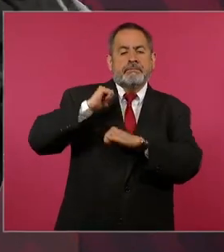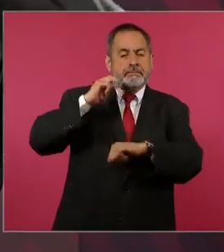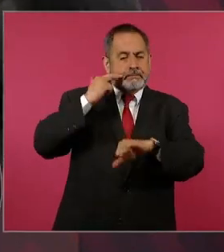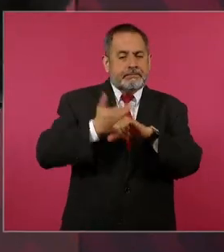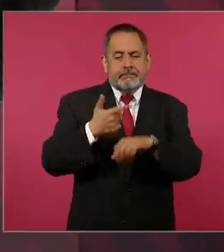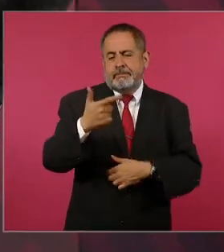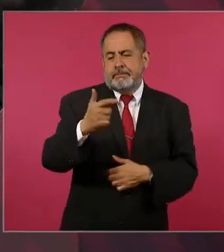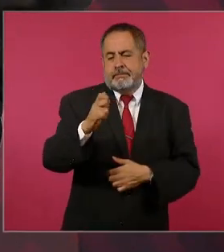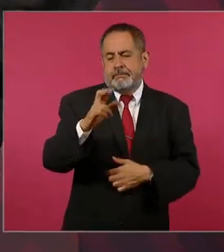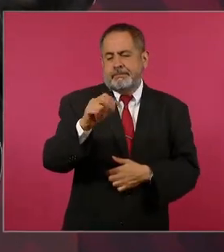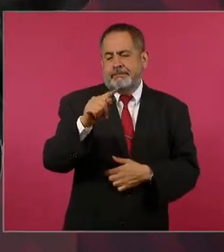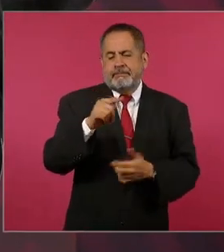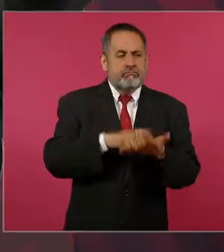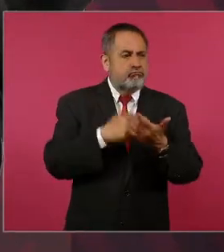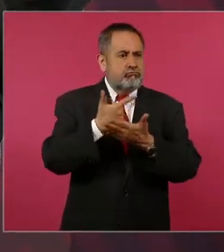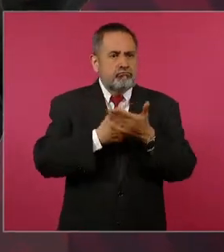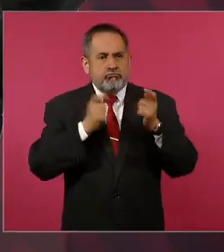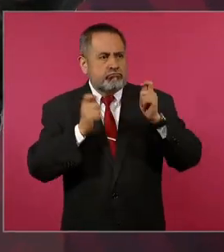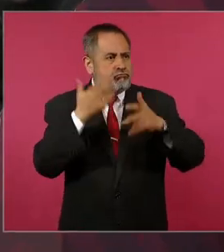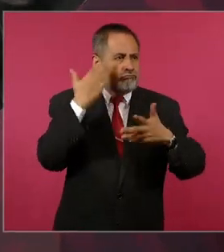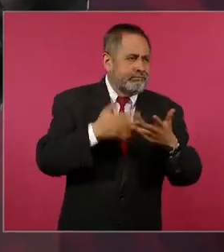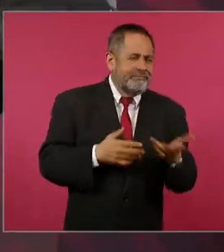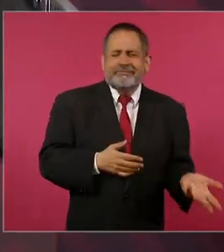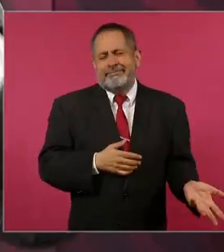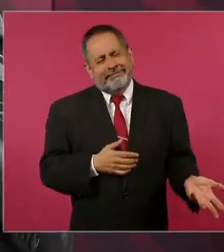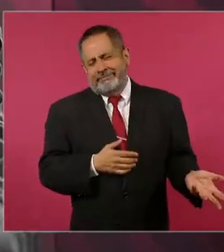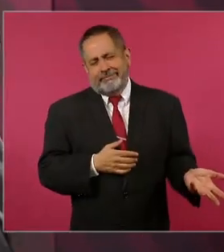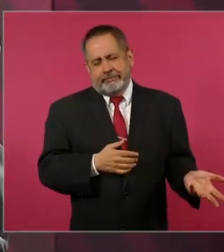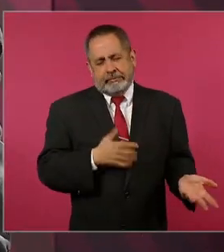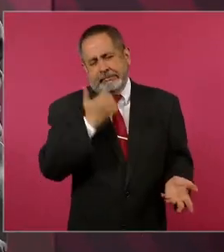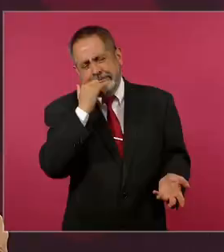ni siquiera eso, pues con todo respeto a los gerentes,